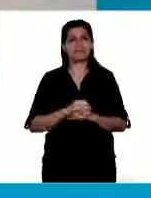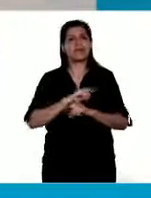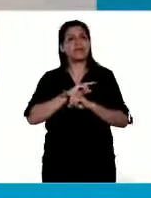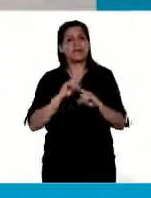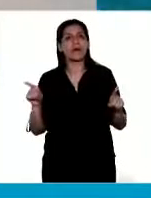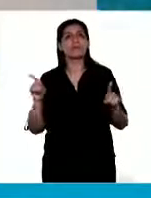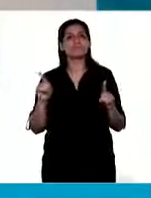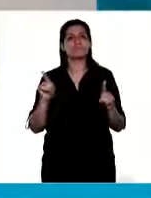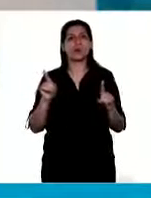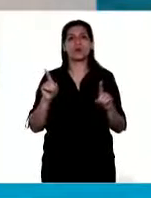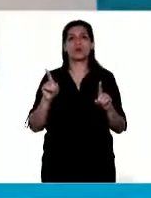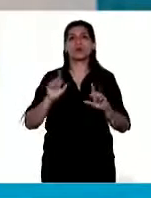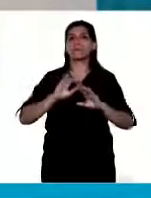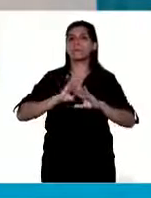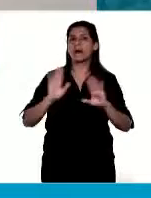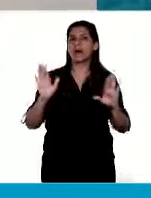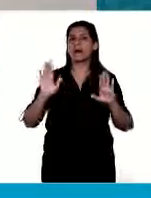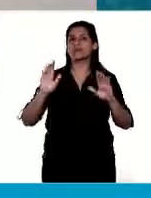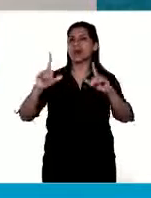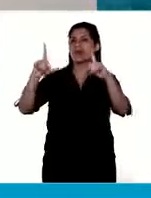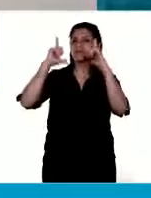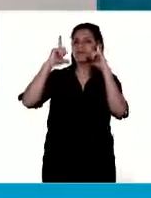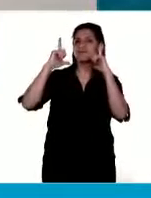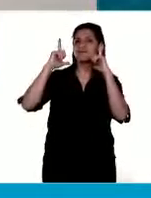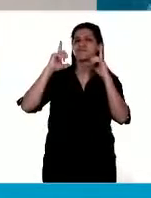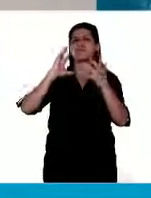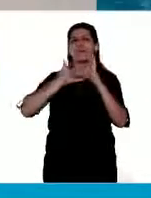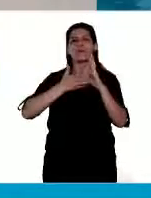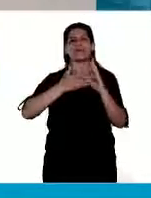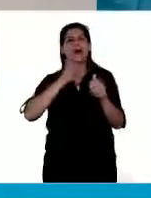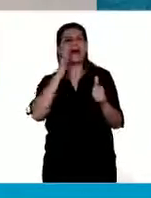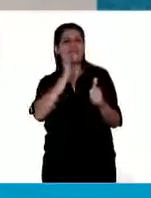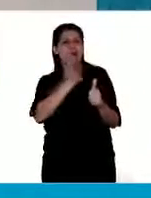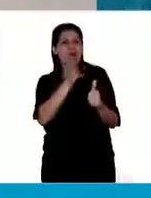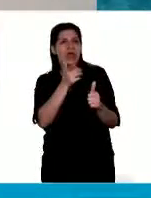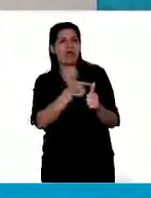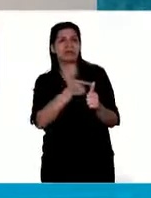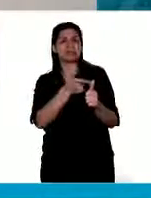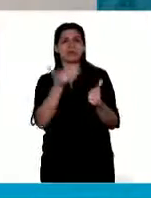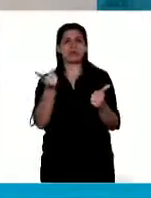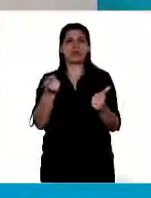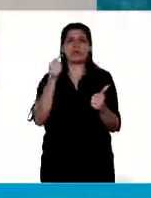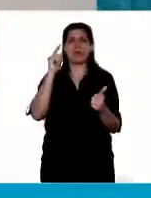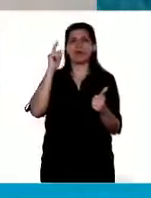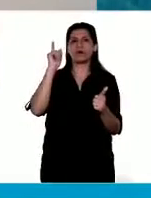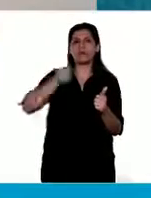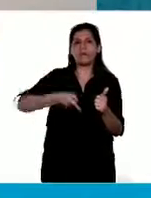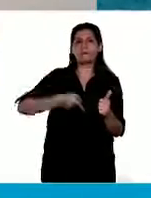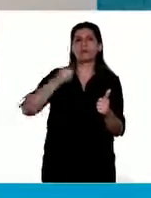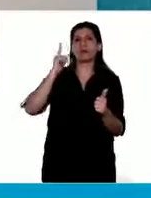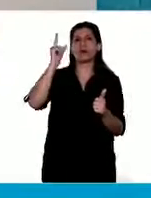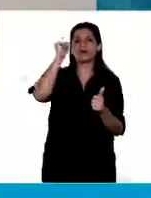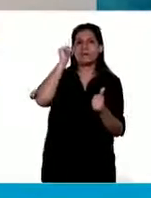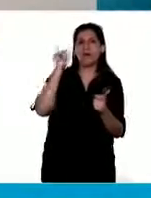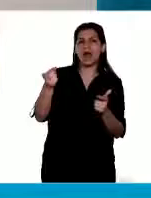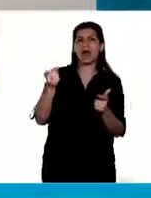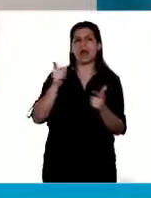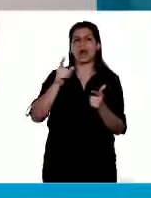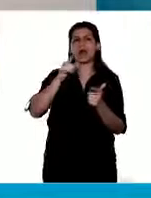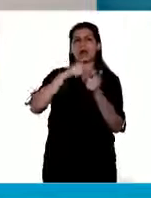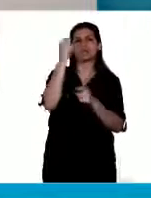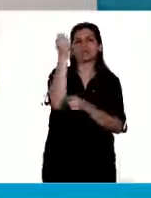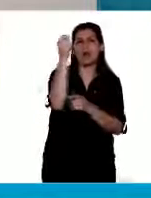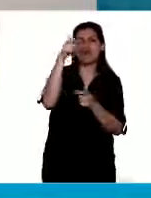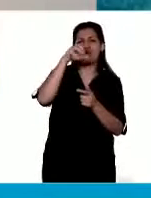y no tienen que pasar malos escraches violentos como le hicieron a Vidal en Chascomús, en Alem, en San Fernando. Repito, no tiene que pasar más. Hasta